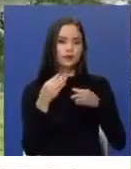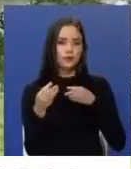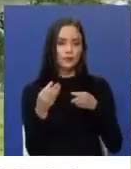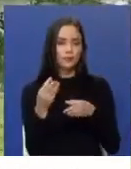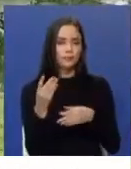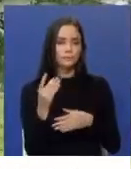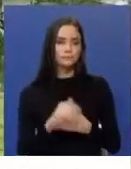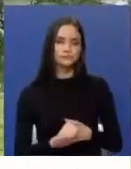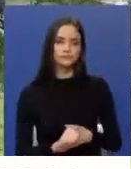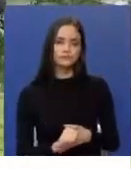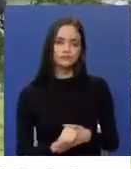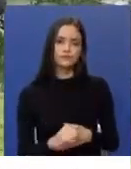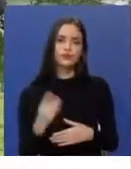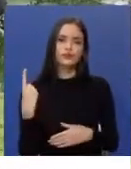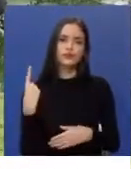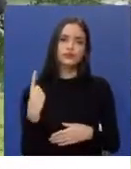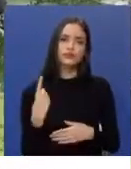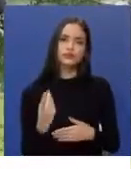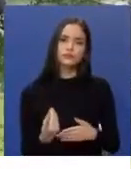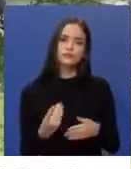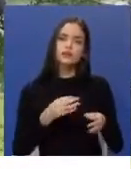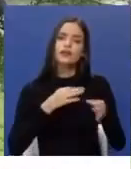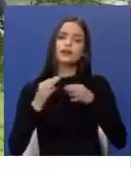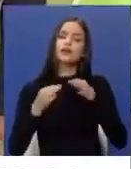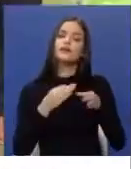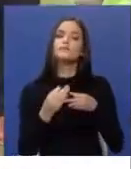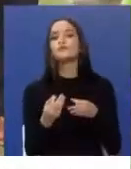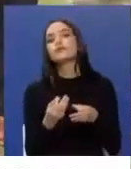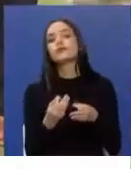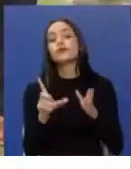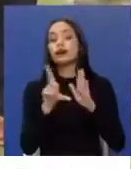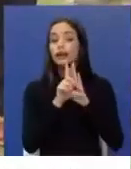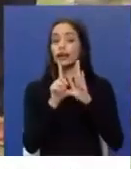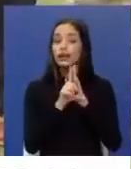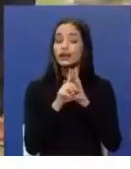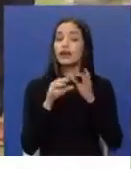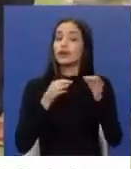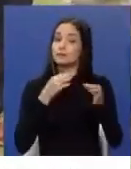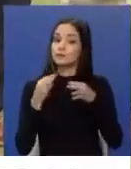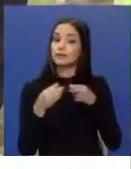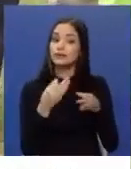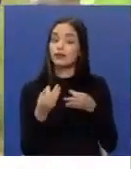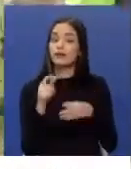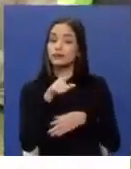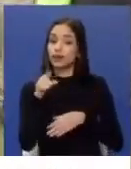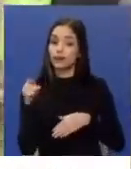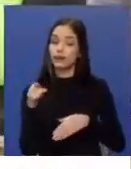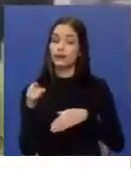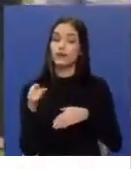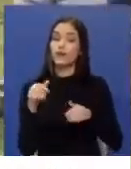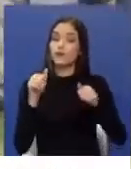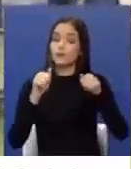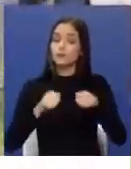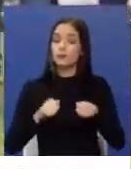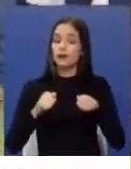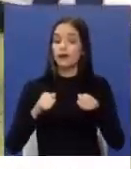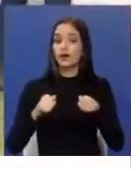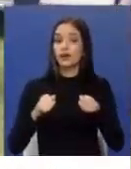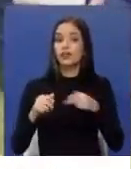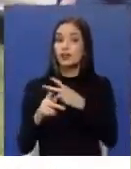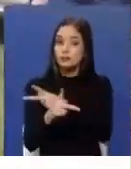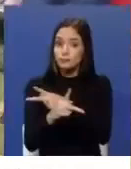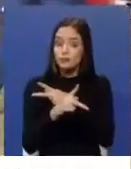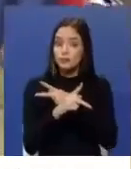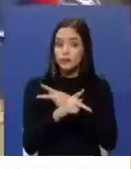ha señalado que esto no es así y que la ley lo que pretende es que ellos puedan ser los guardianes o conservadores de